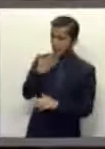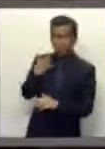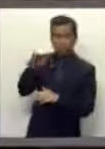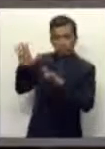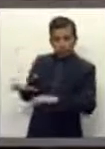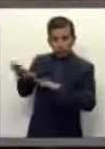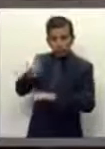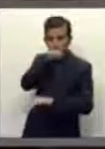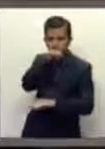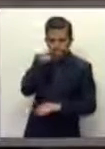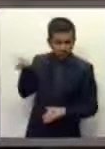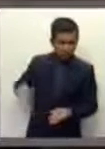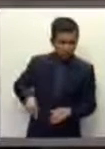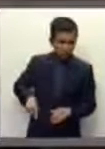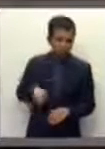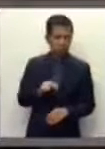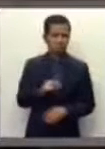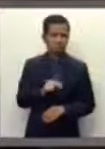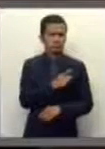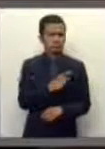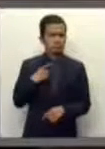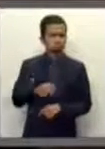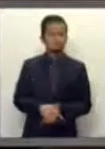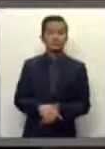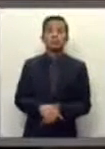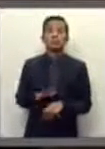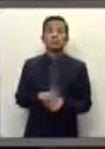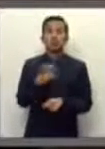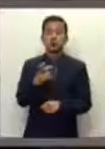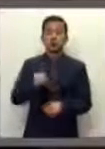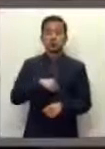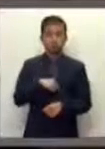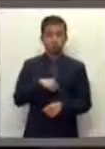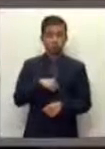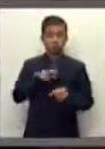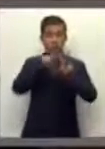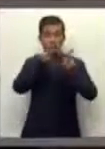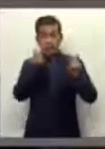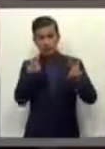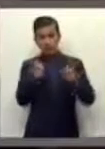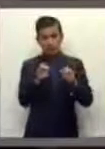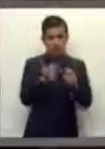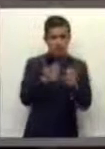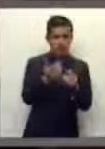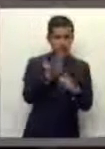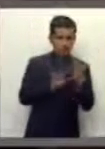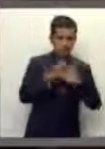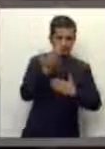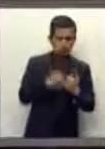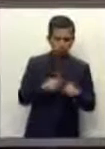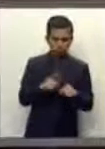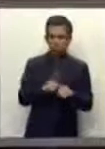filias partidistas. Por lo anterior, en materia de desarrollo social, me parece